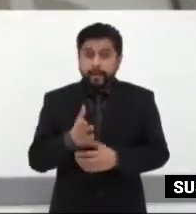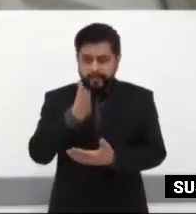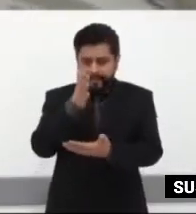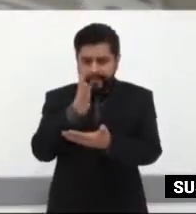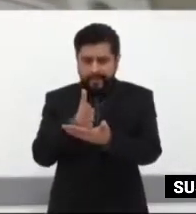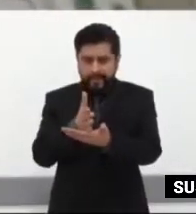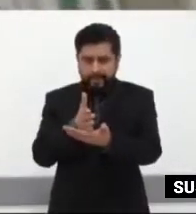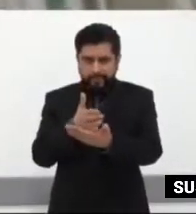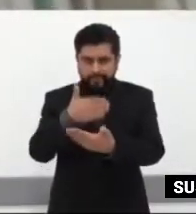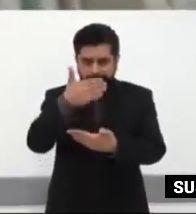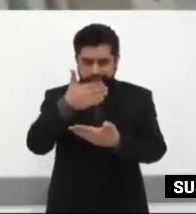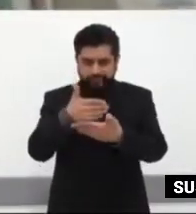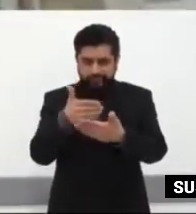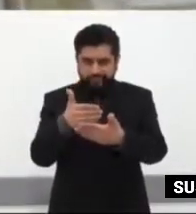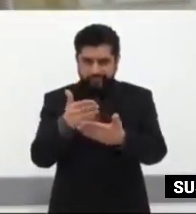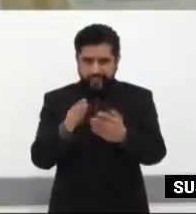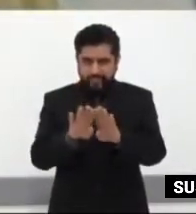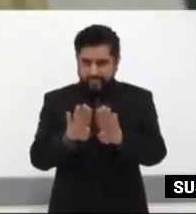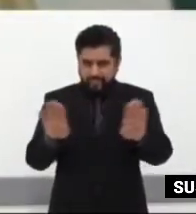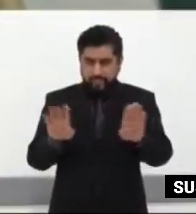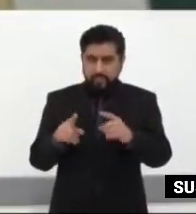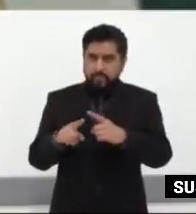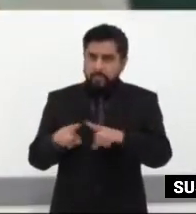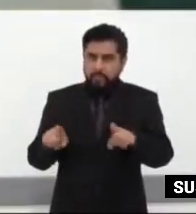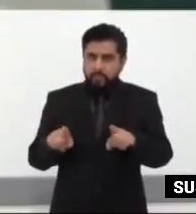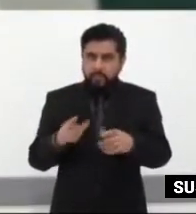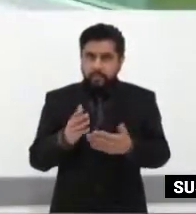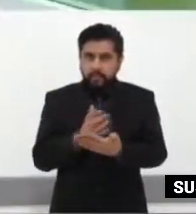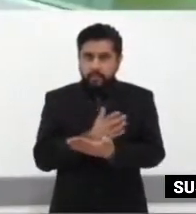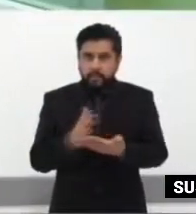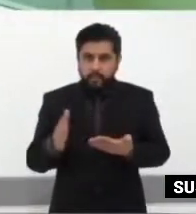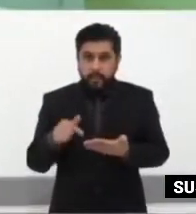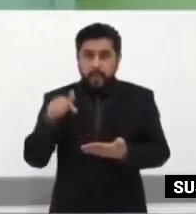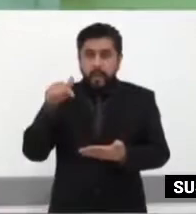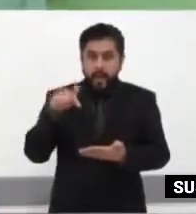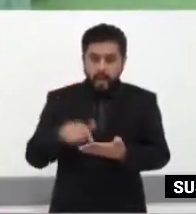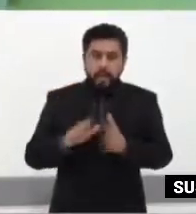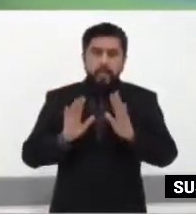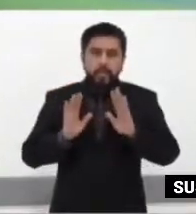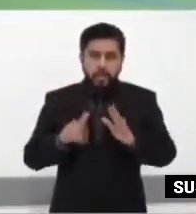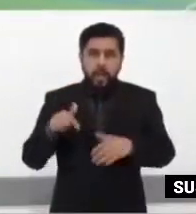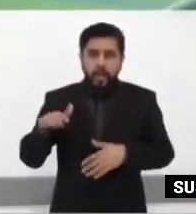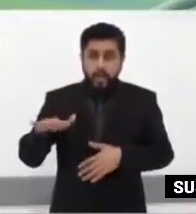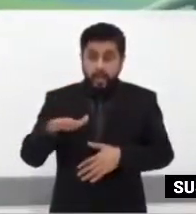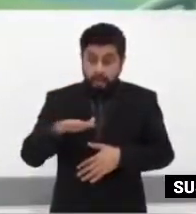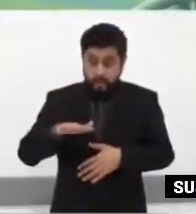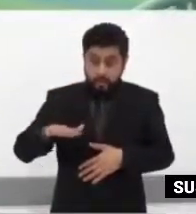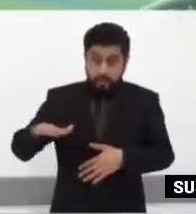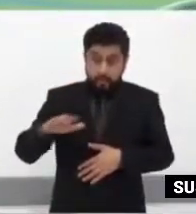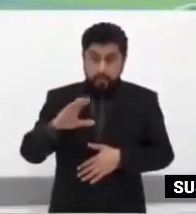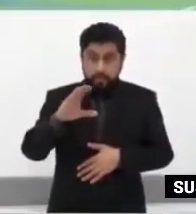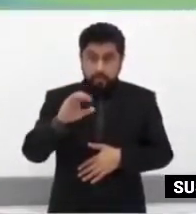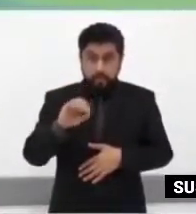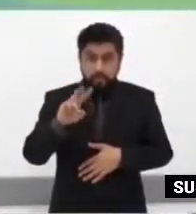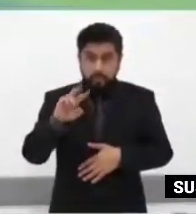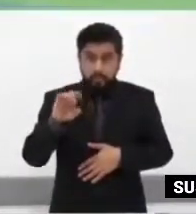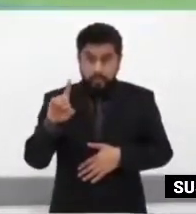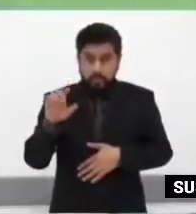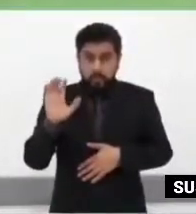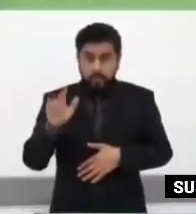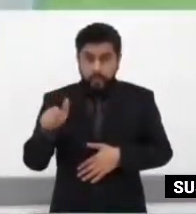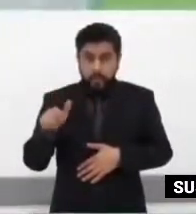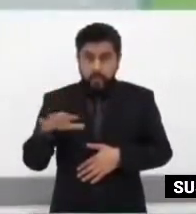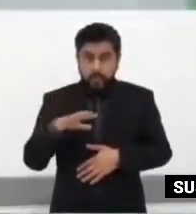Y ahora sí ya entramos al área netamente COVID. ¿Este es COVID? Sí. Entonces,